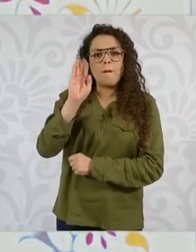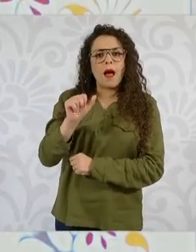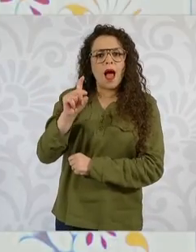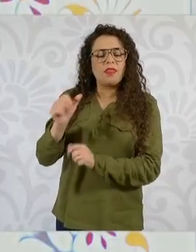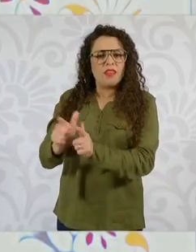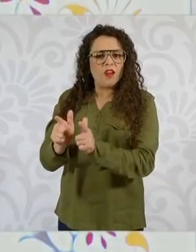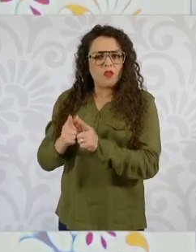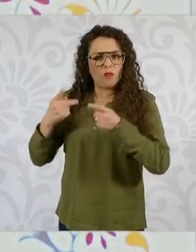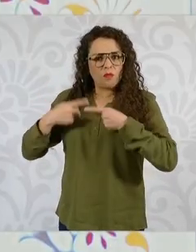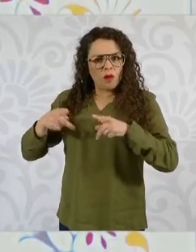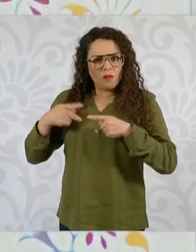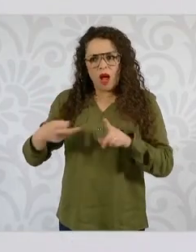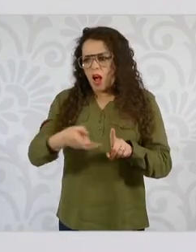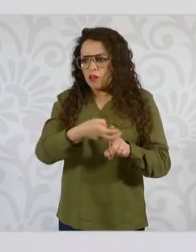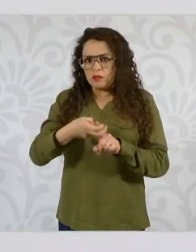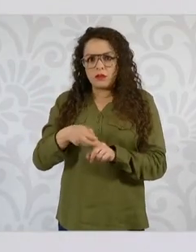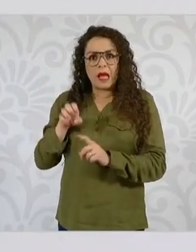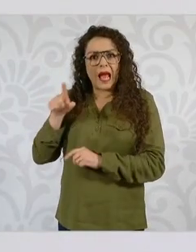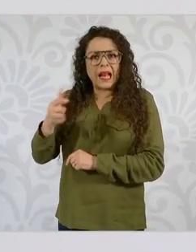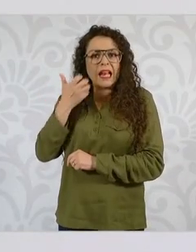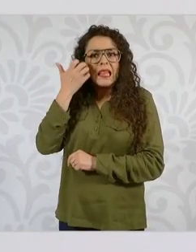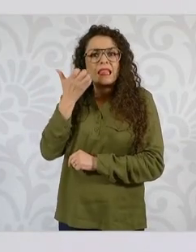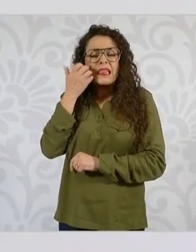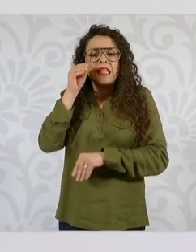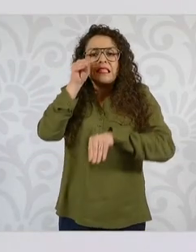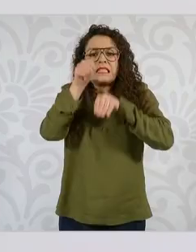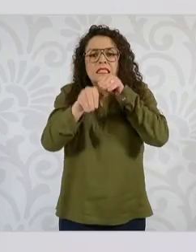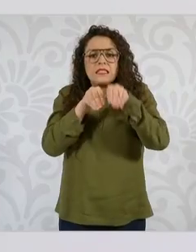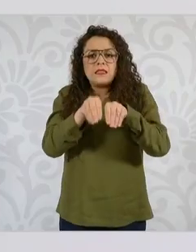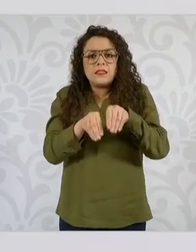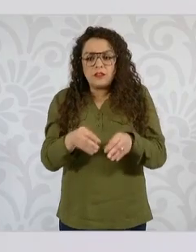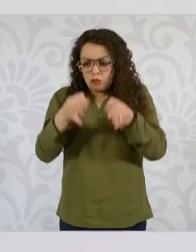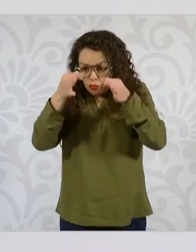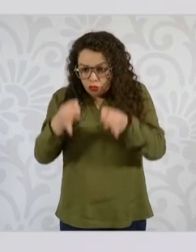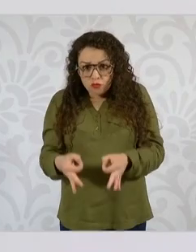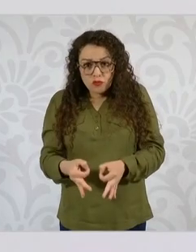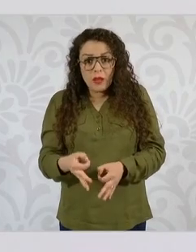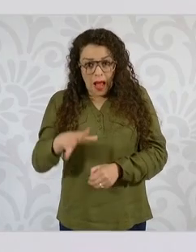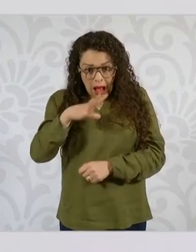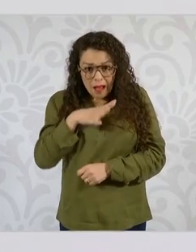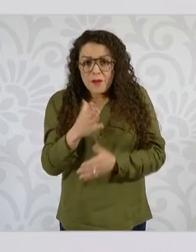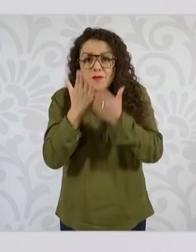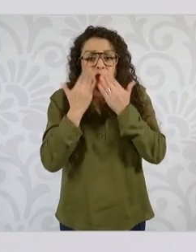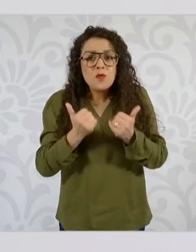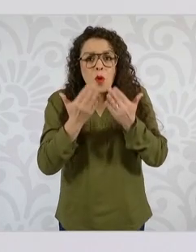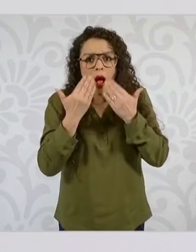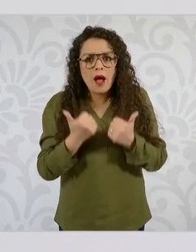inventado amenazas que habían vivido periodistas antes de ver por qué eso no se dice